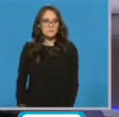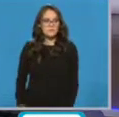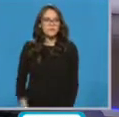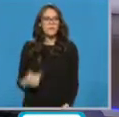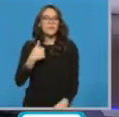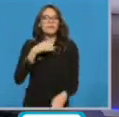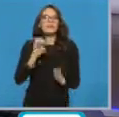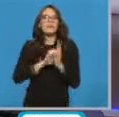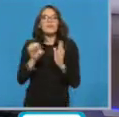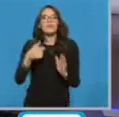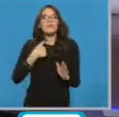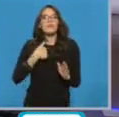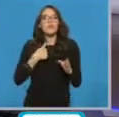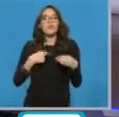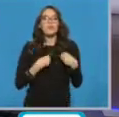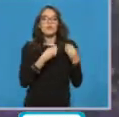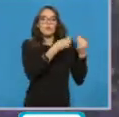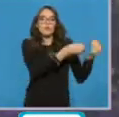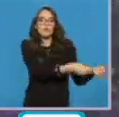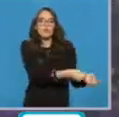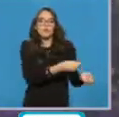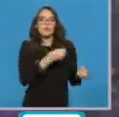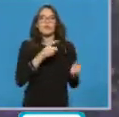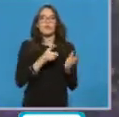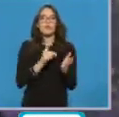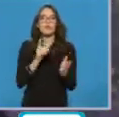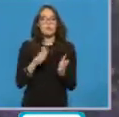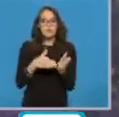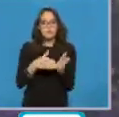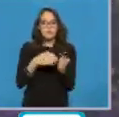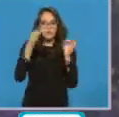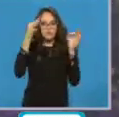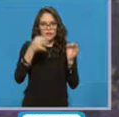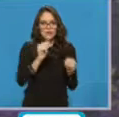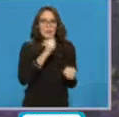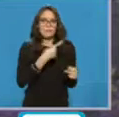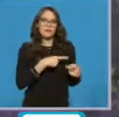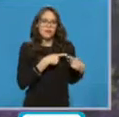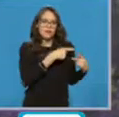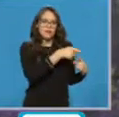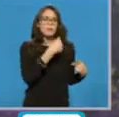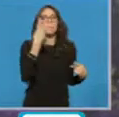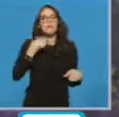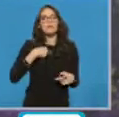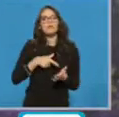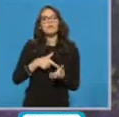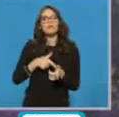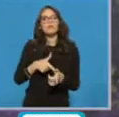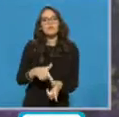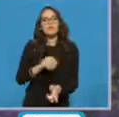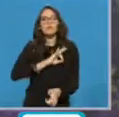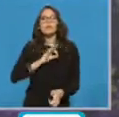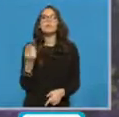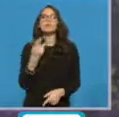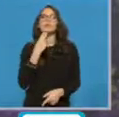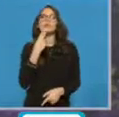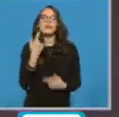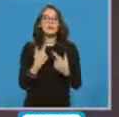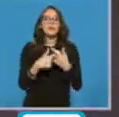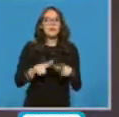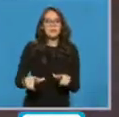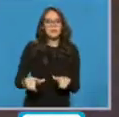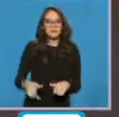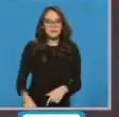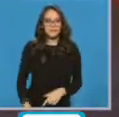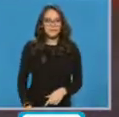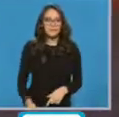gozando del derecho de estar ahí. De estar ahí En ese departamento. y de usarlo y de beneficiarme de él. Ajá. Ese es un